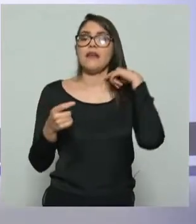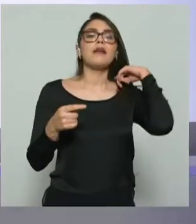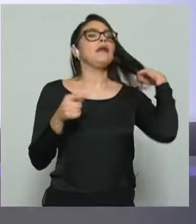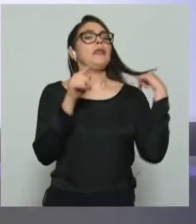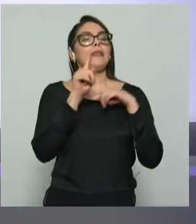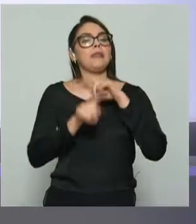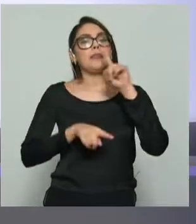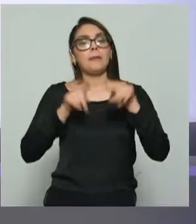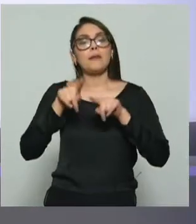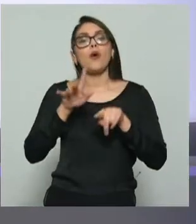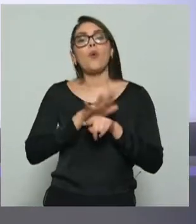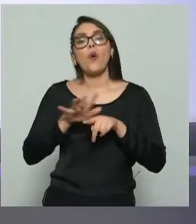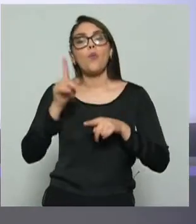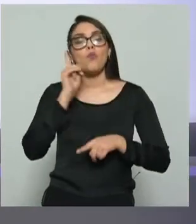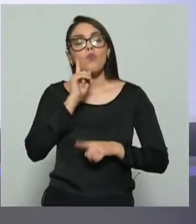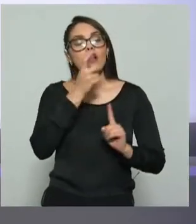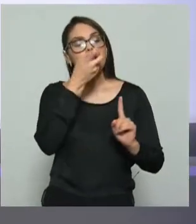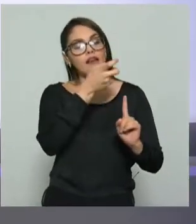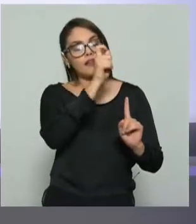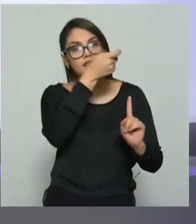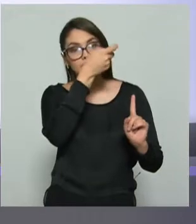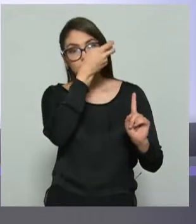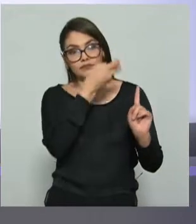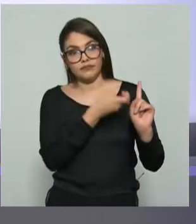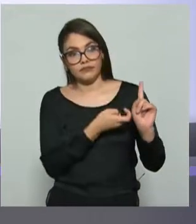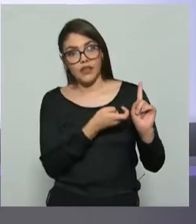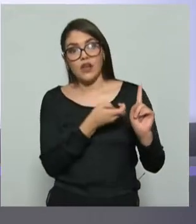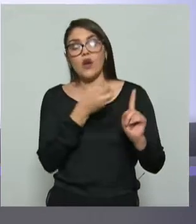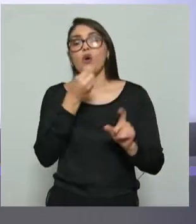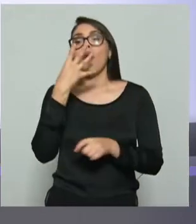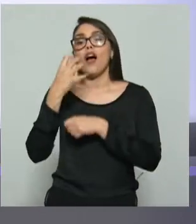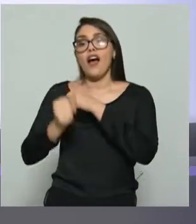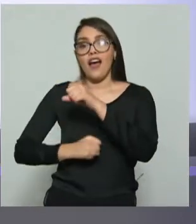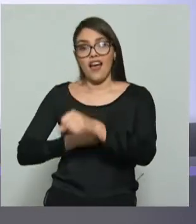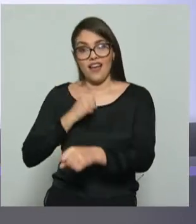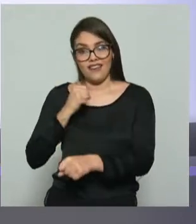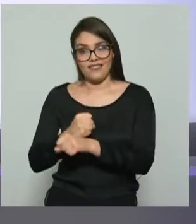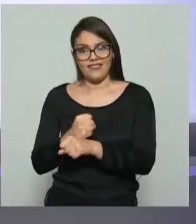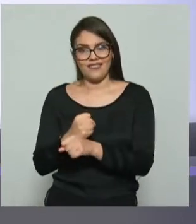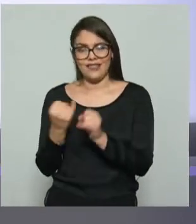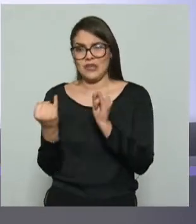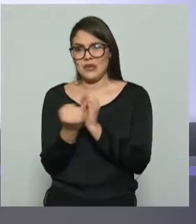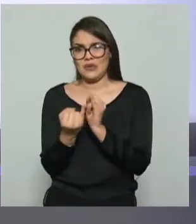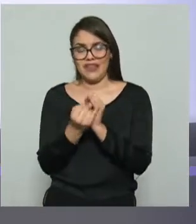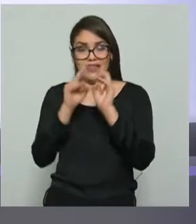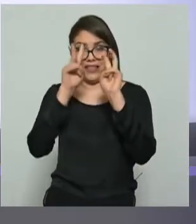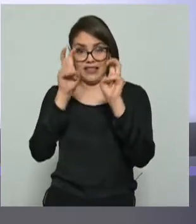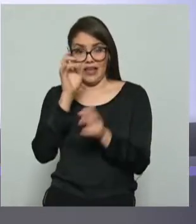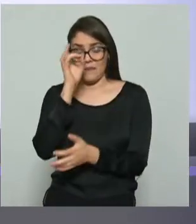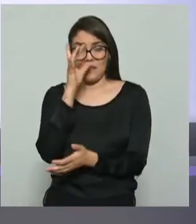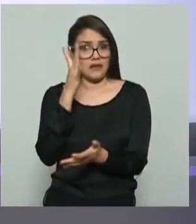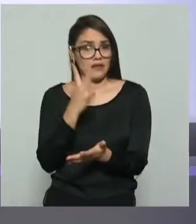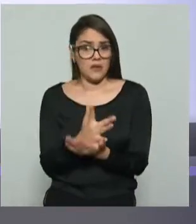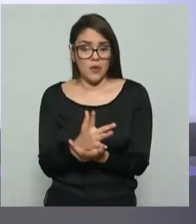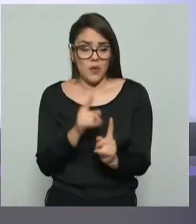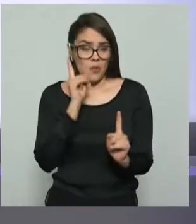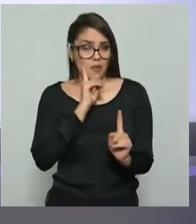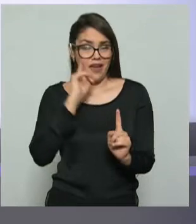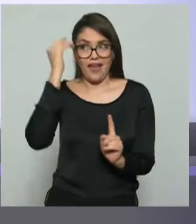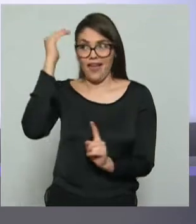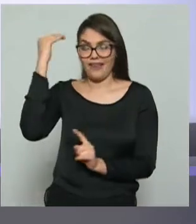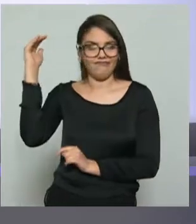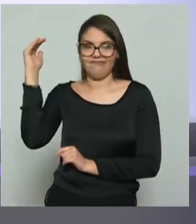imagen, dependiendo de dónde sea, dependiendo de la edad, porque este tema no solamente es mujeres adultas,